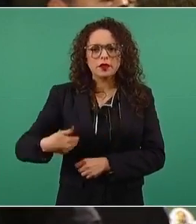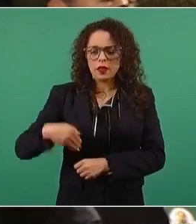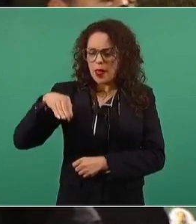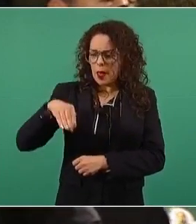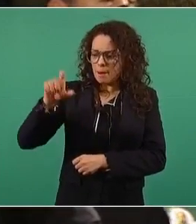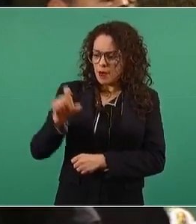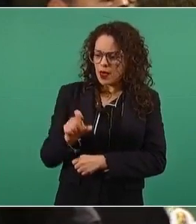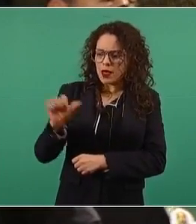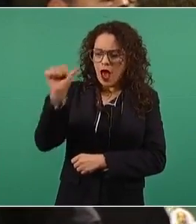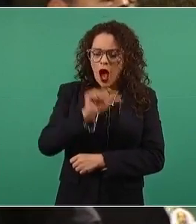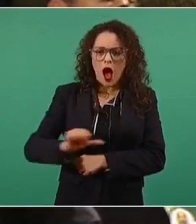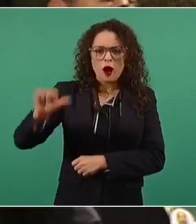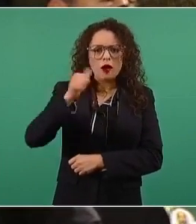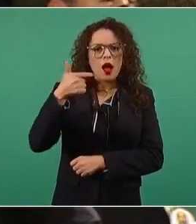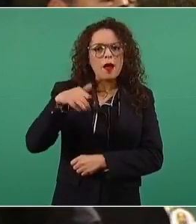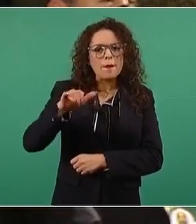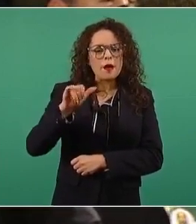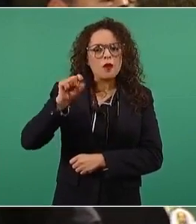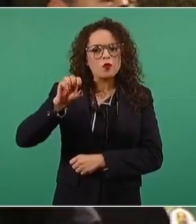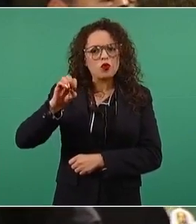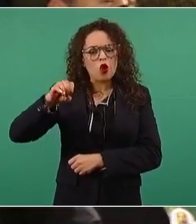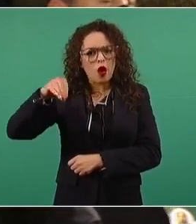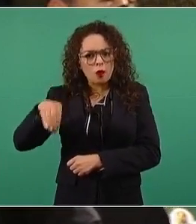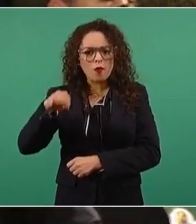juiciosaexpresidentesmx@gmail.com o